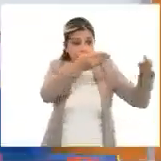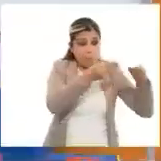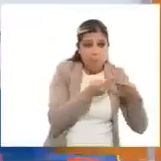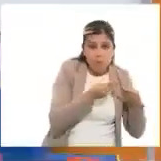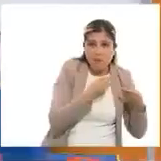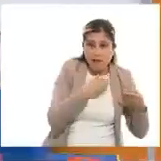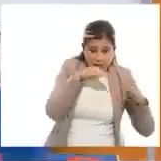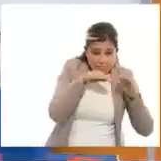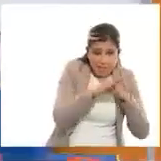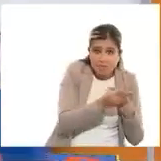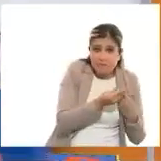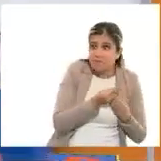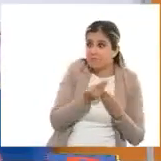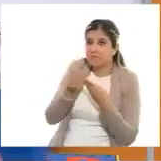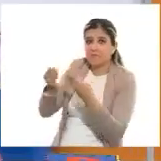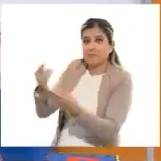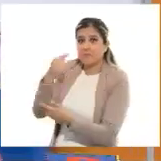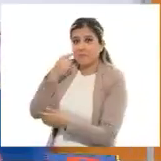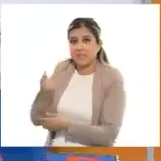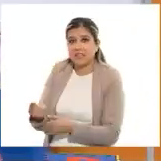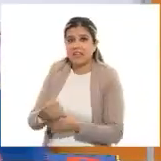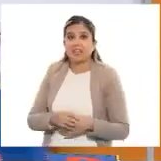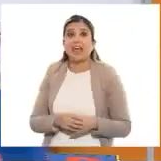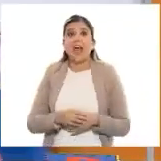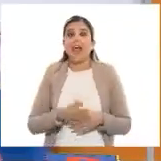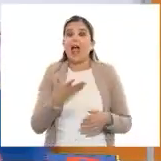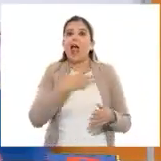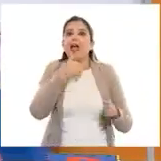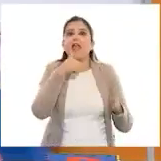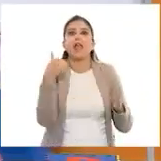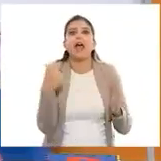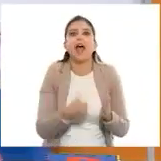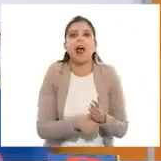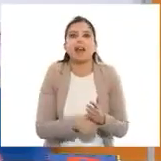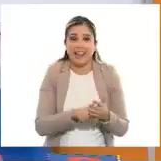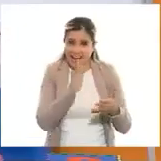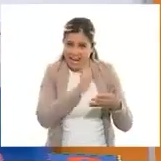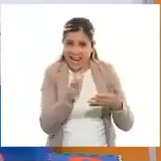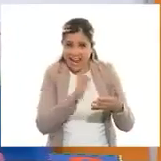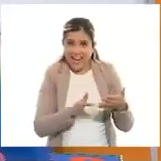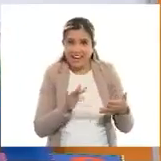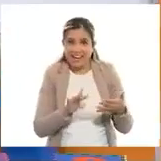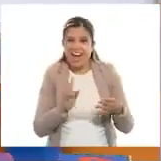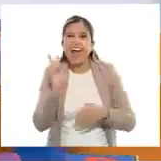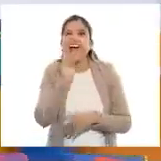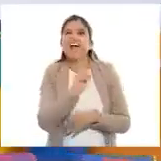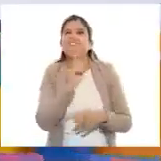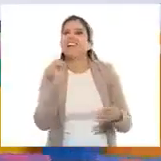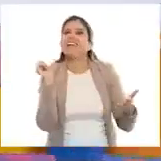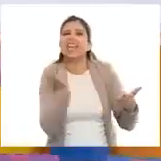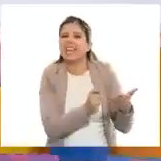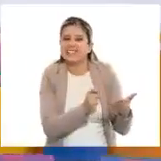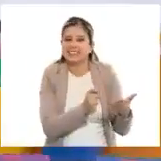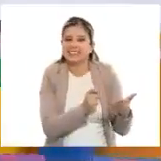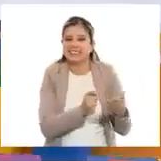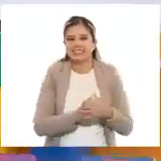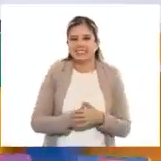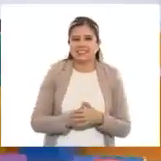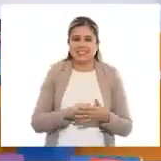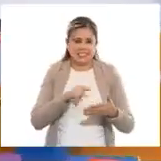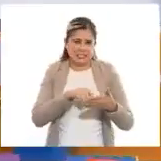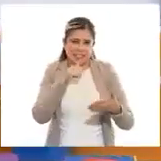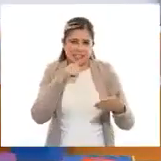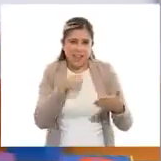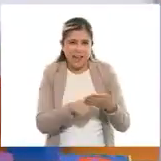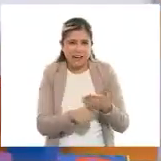Leni. Vamos a ver qué es. Es una carta. ¿La leemos? Vamos a ver de qué se trata. Es una carta